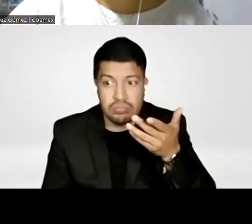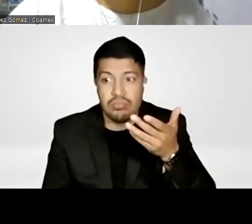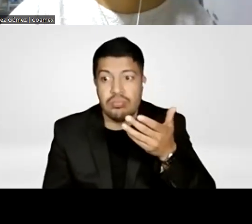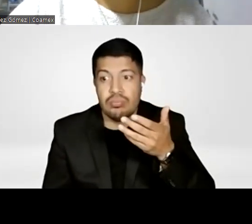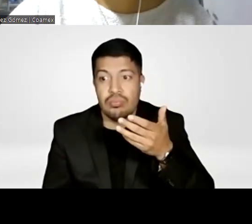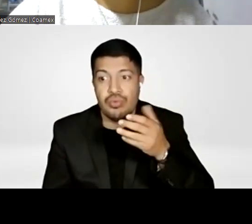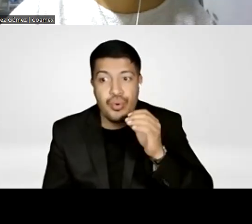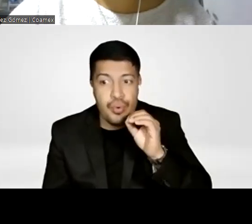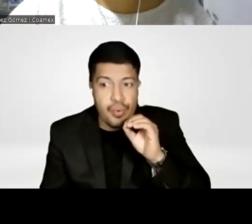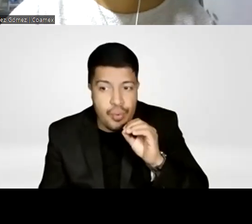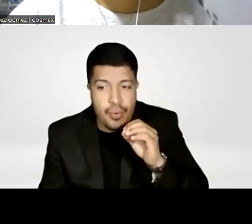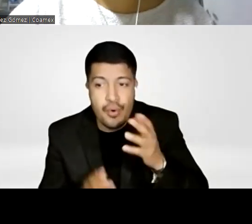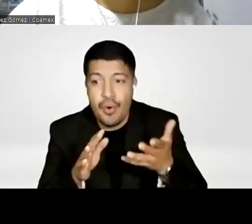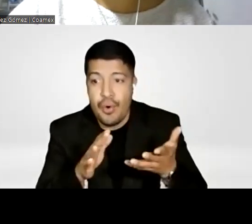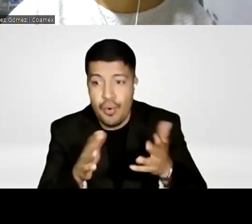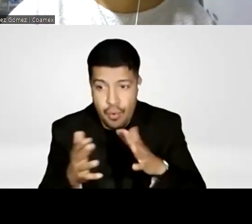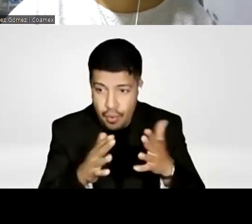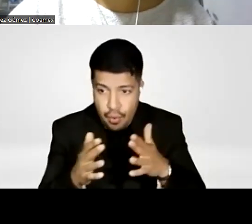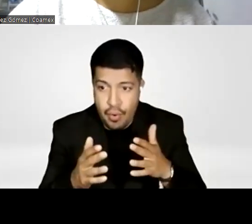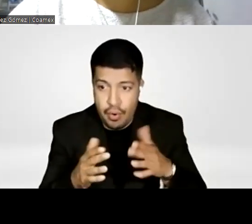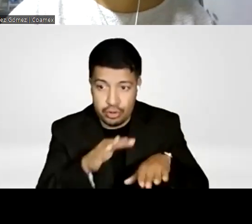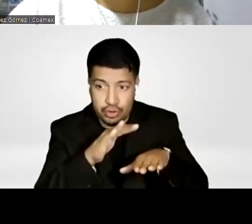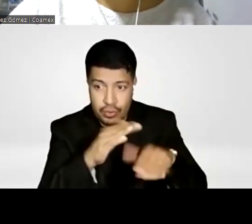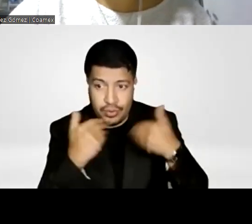cualquier más sobre lo que yo hablé